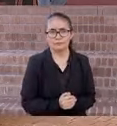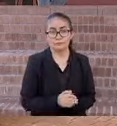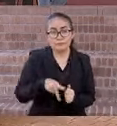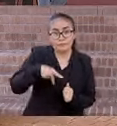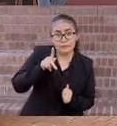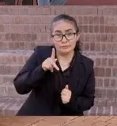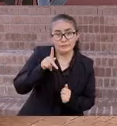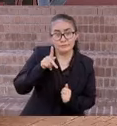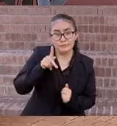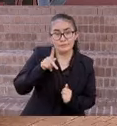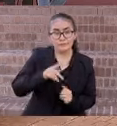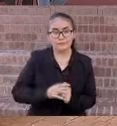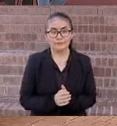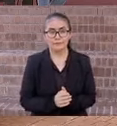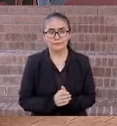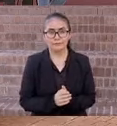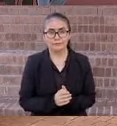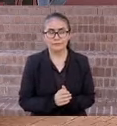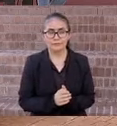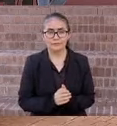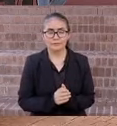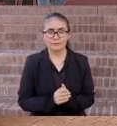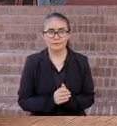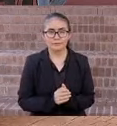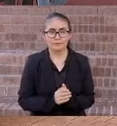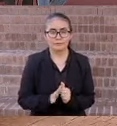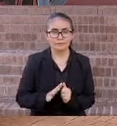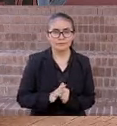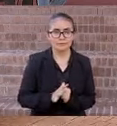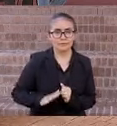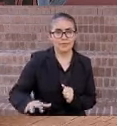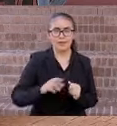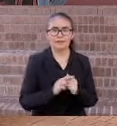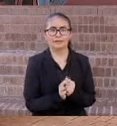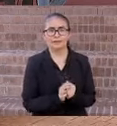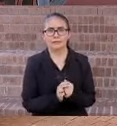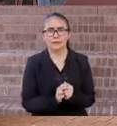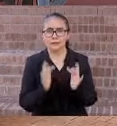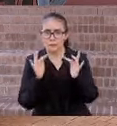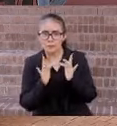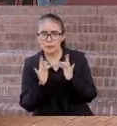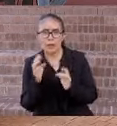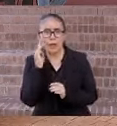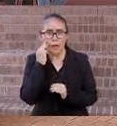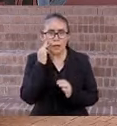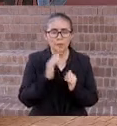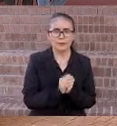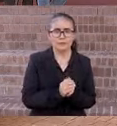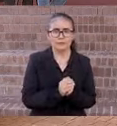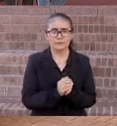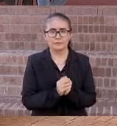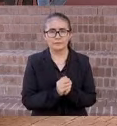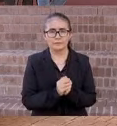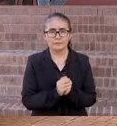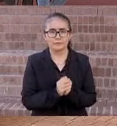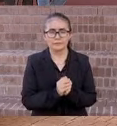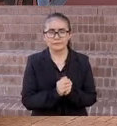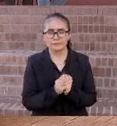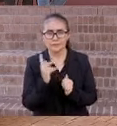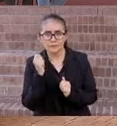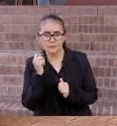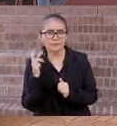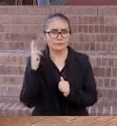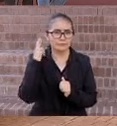pero a través de las redes sociales de los medios de